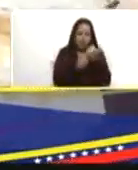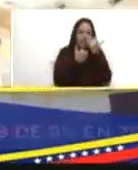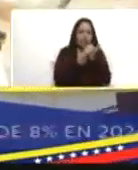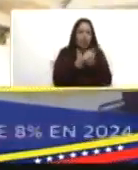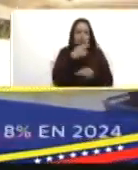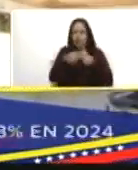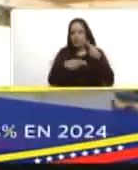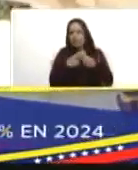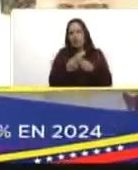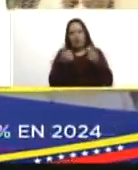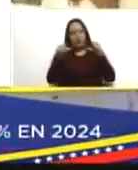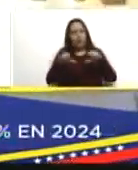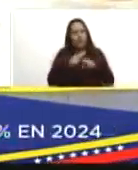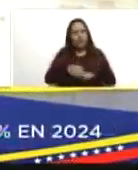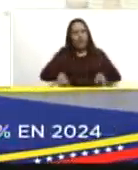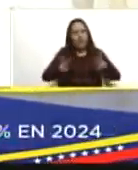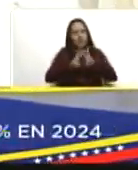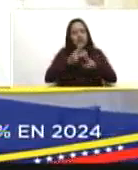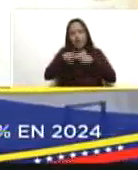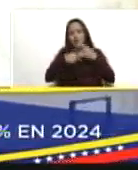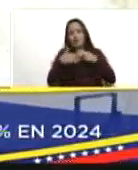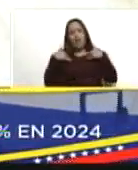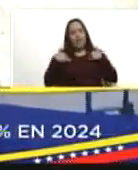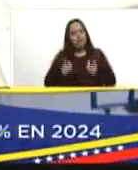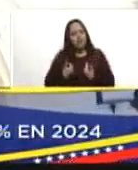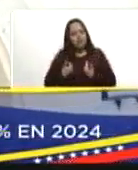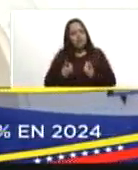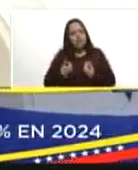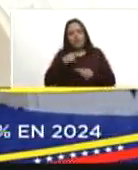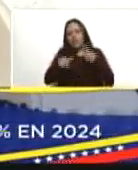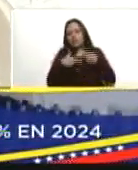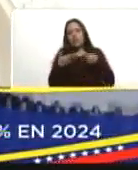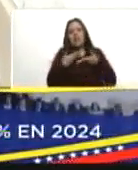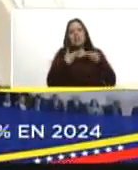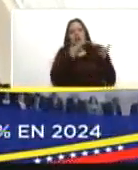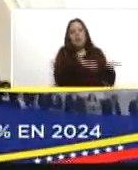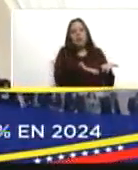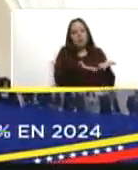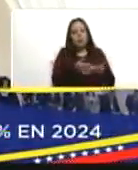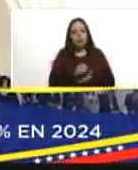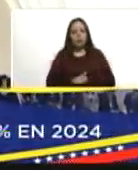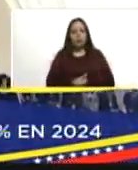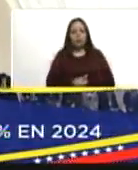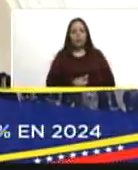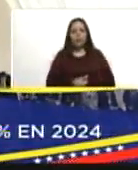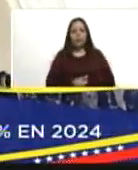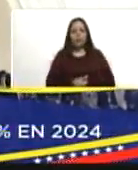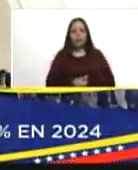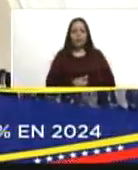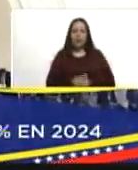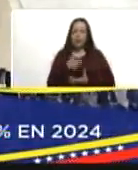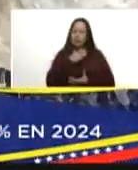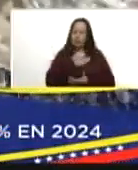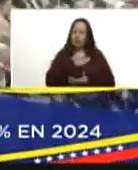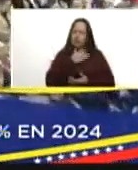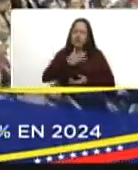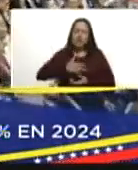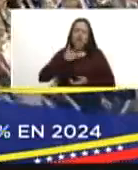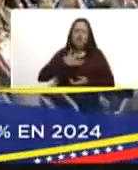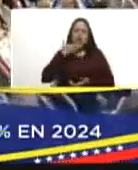se que nunca se rindió que nunca se entregó yo siento un gran